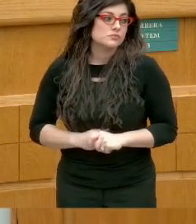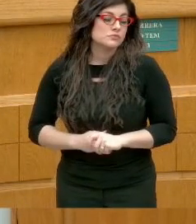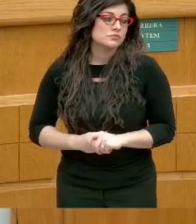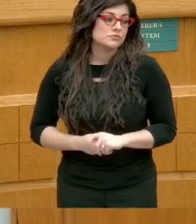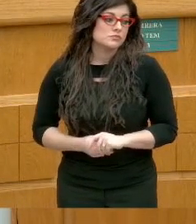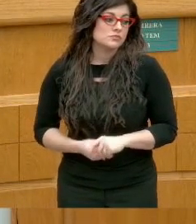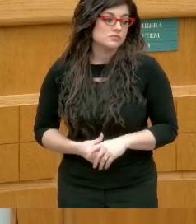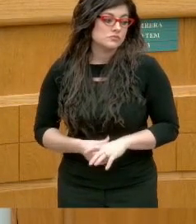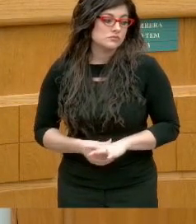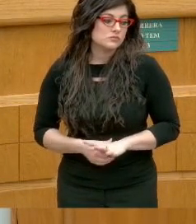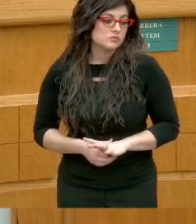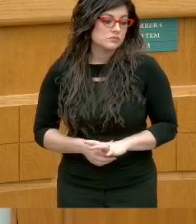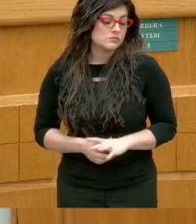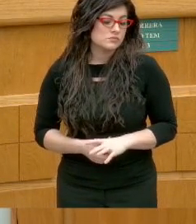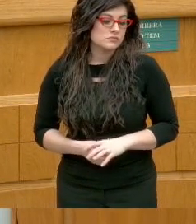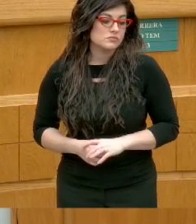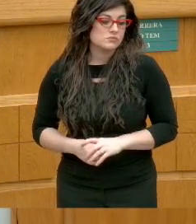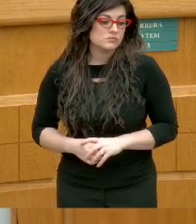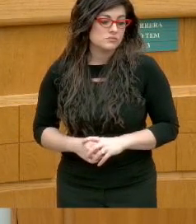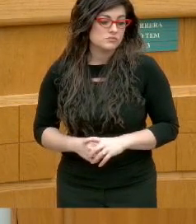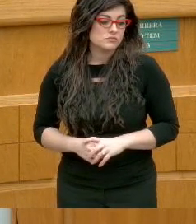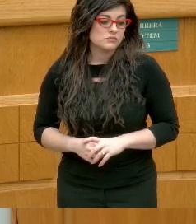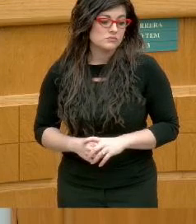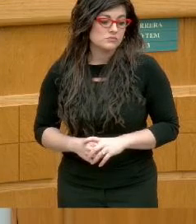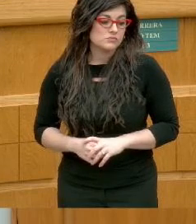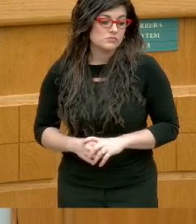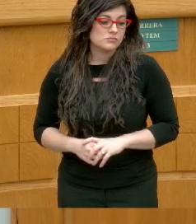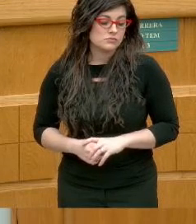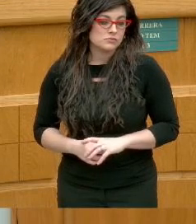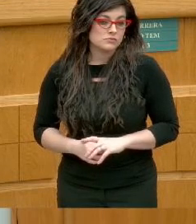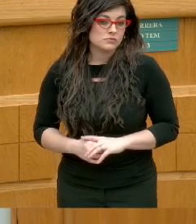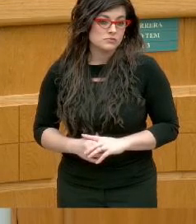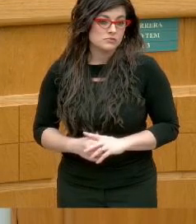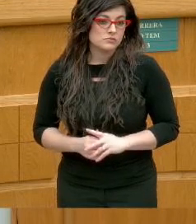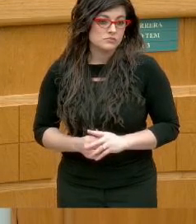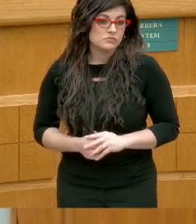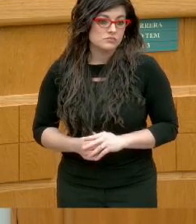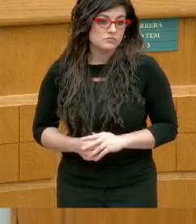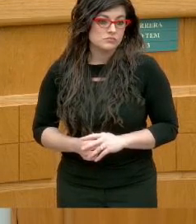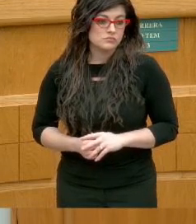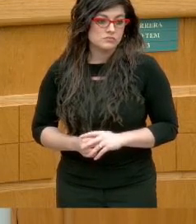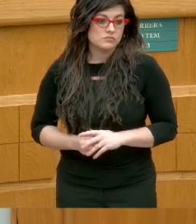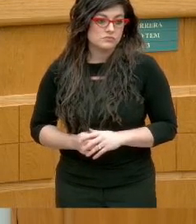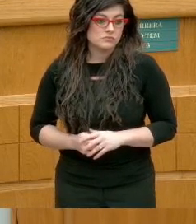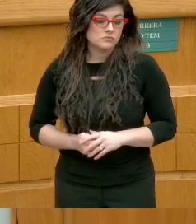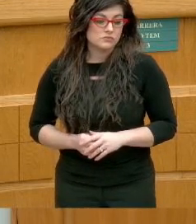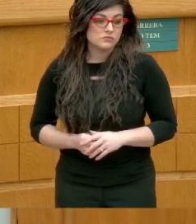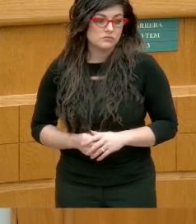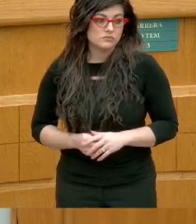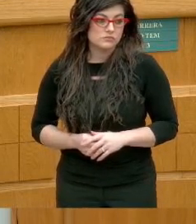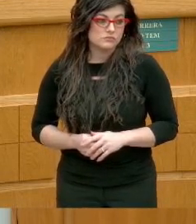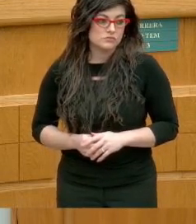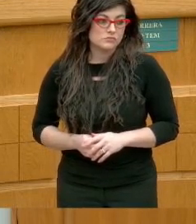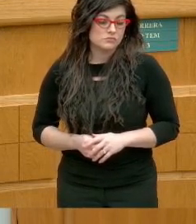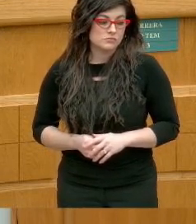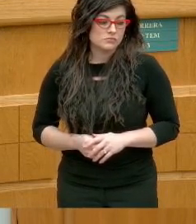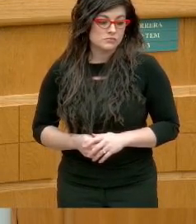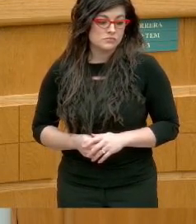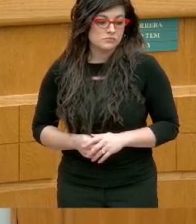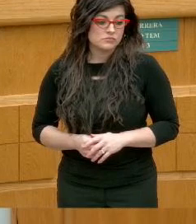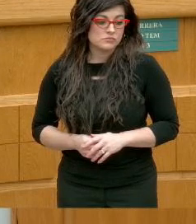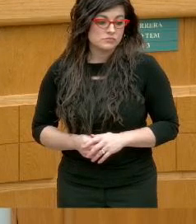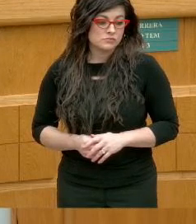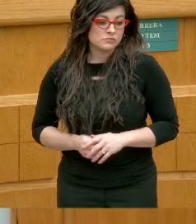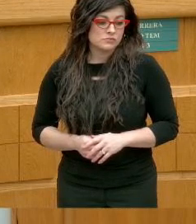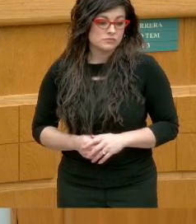de los 99 casos se han recuperado por completo, 21 han sido hospitalizados, 3 continúan en el hospital, 1 en condición crítica en